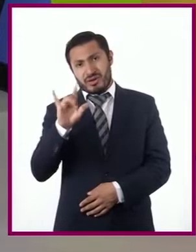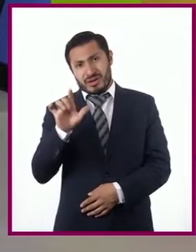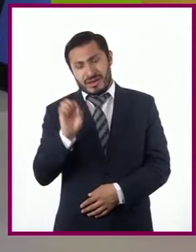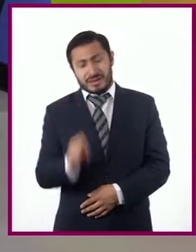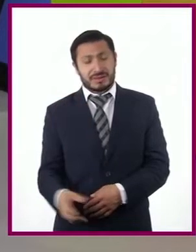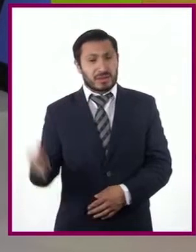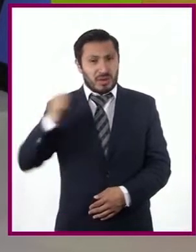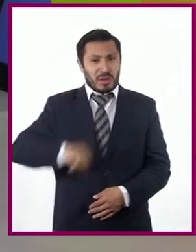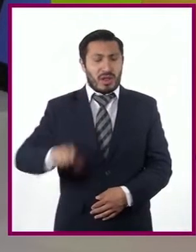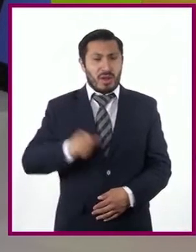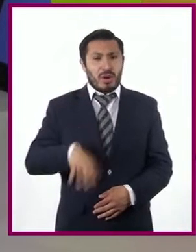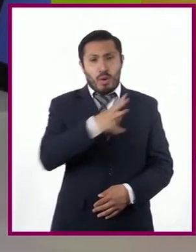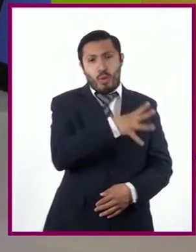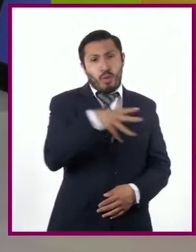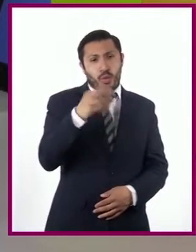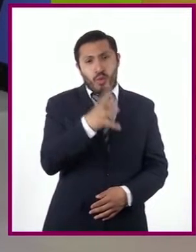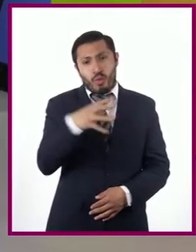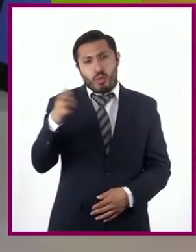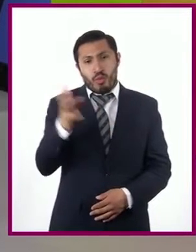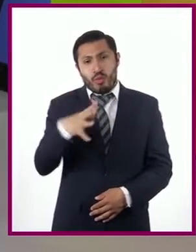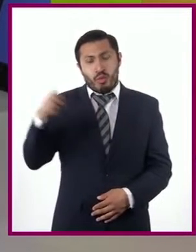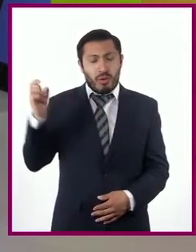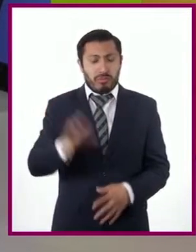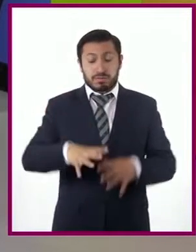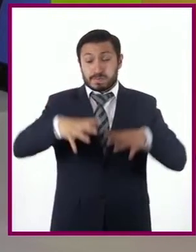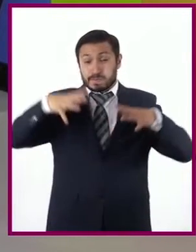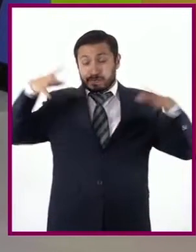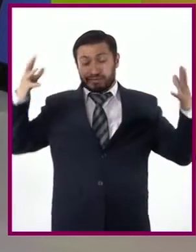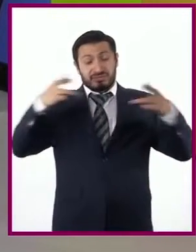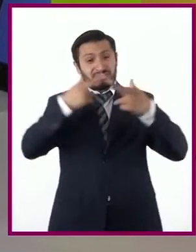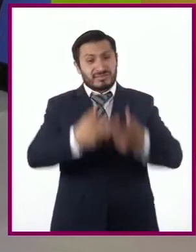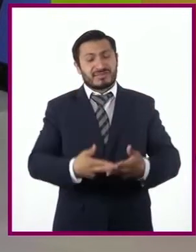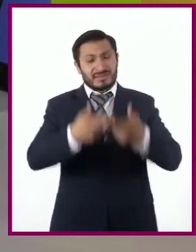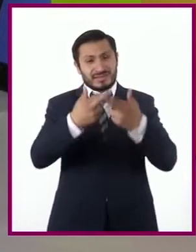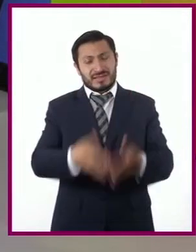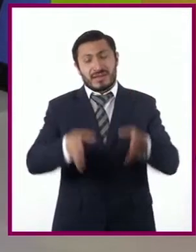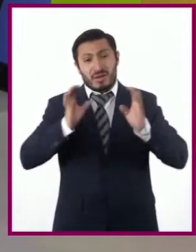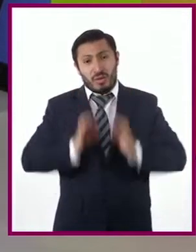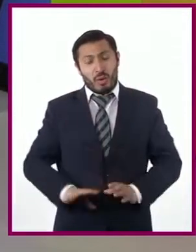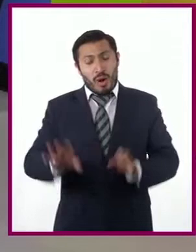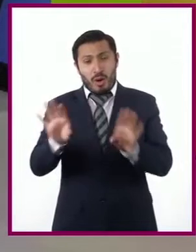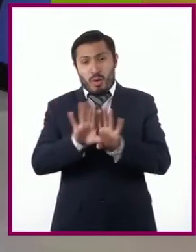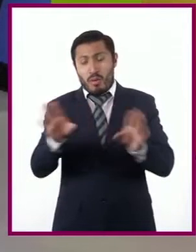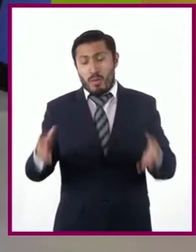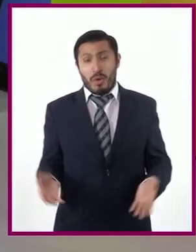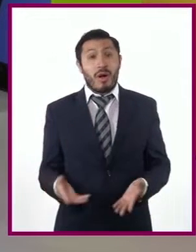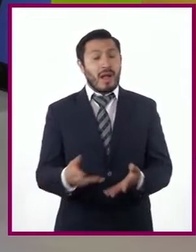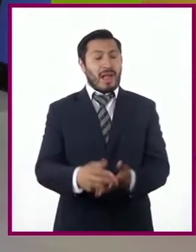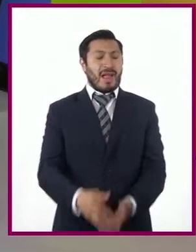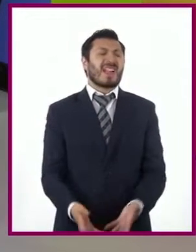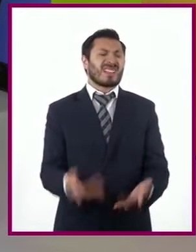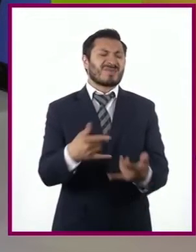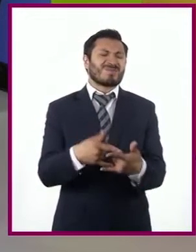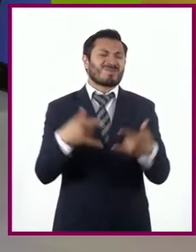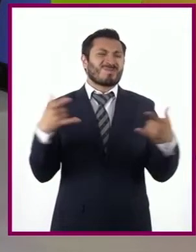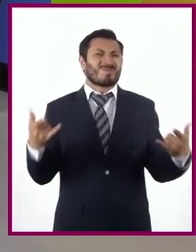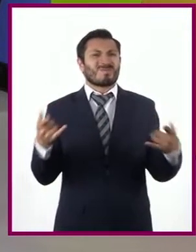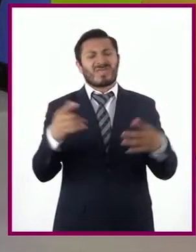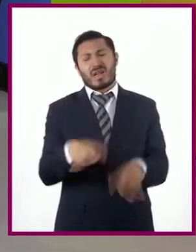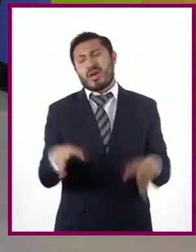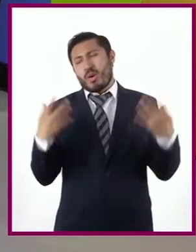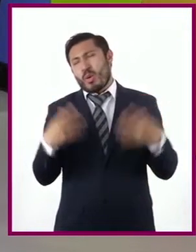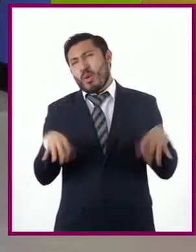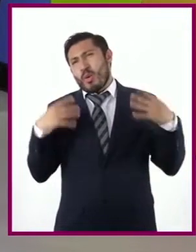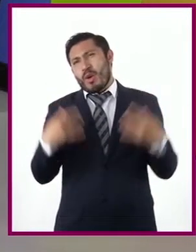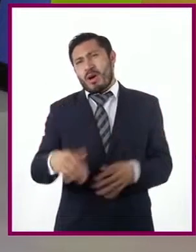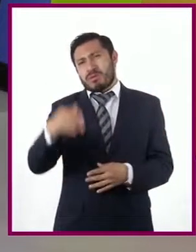pulpos y calamares que eran gigantes y cuyos restos probablemente ayudaron a inspirar leyendas de grandes monstruos marinos